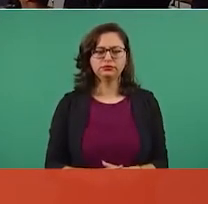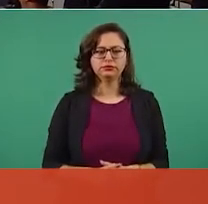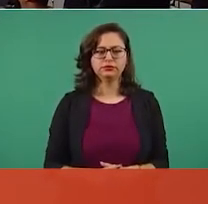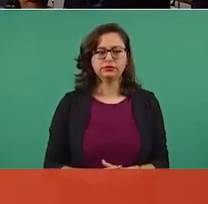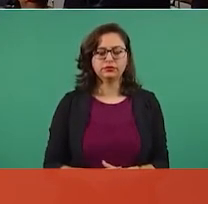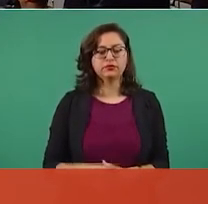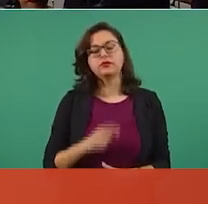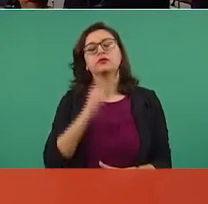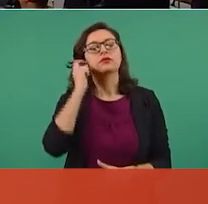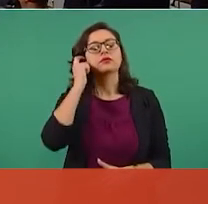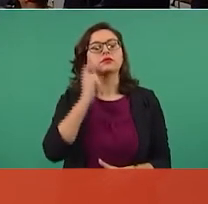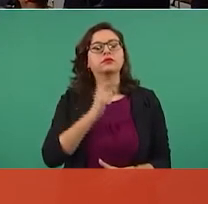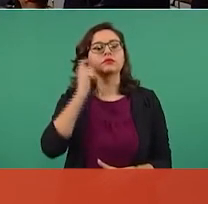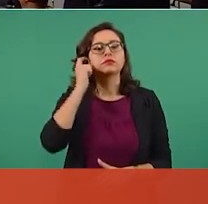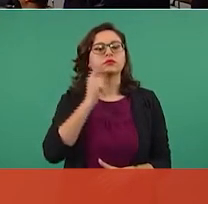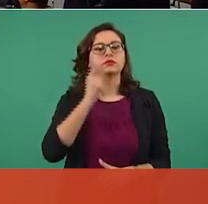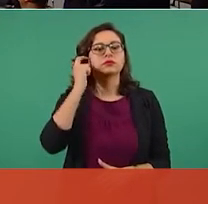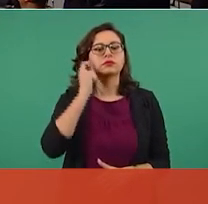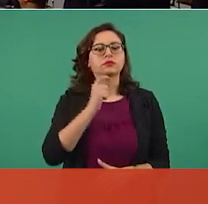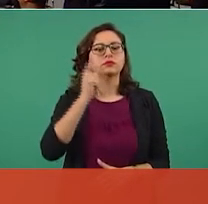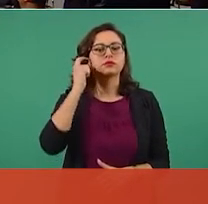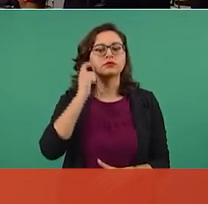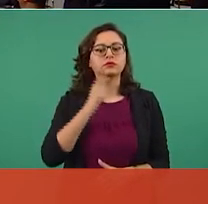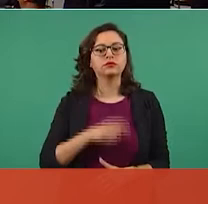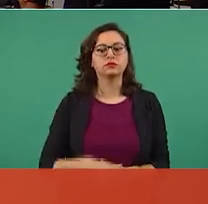Este es Guerrero. Despacio.